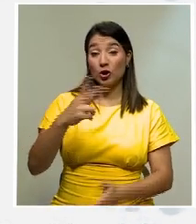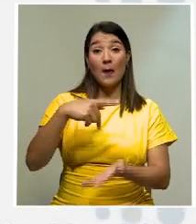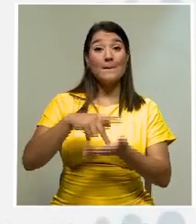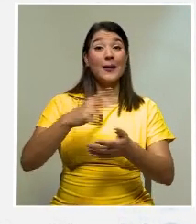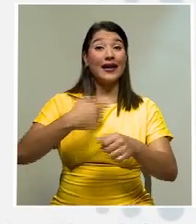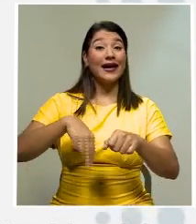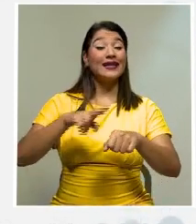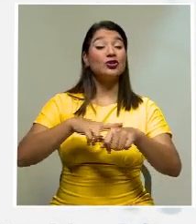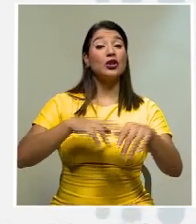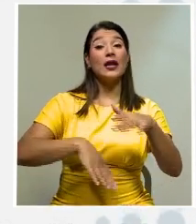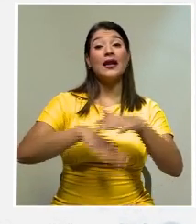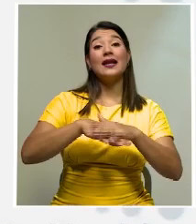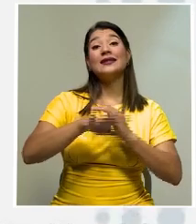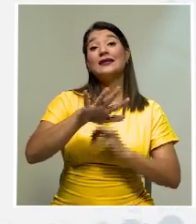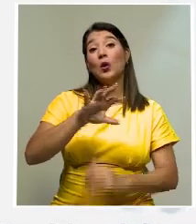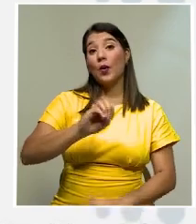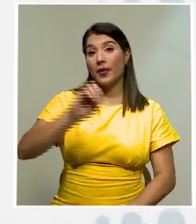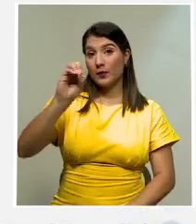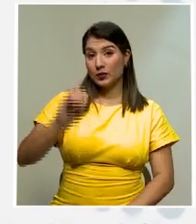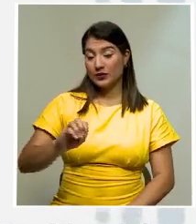nacionales al 50%.